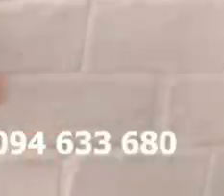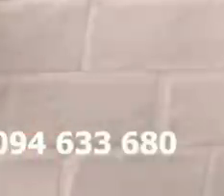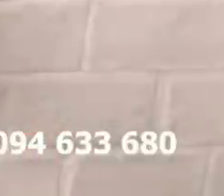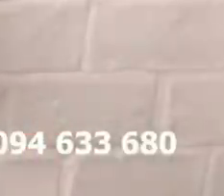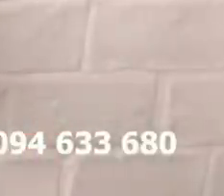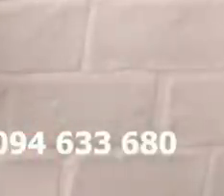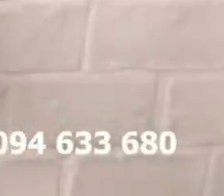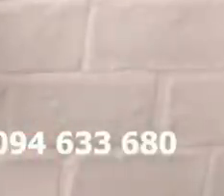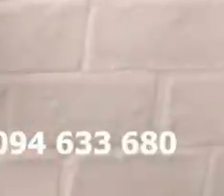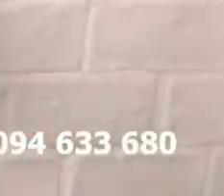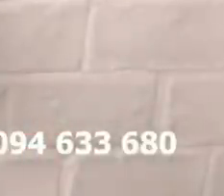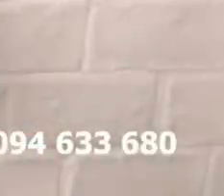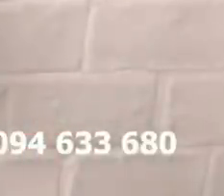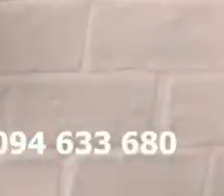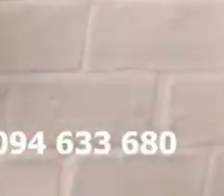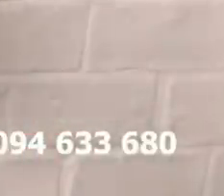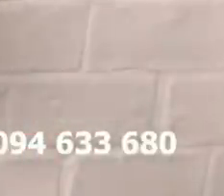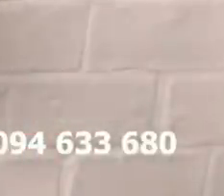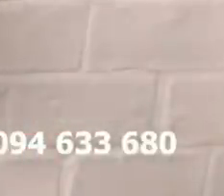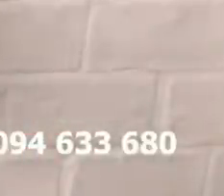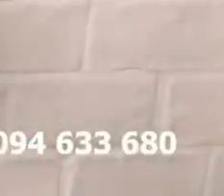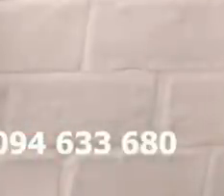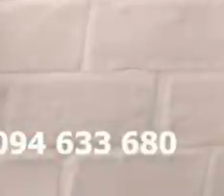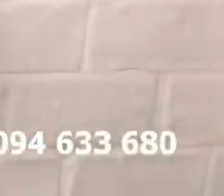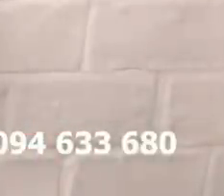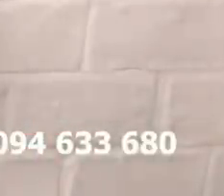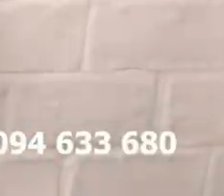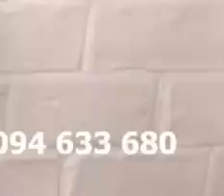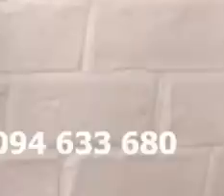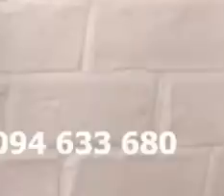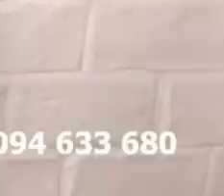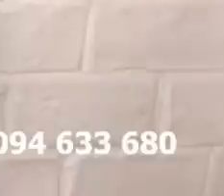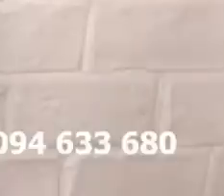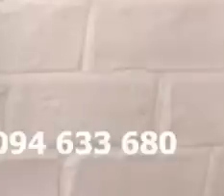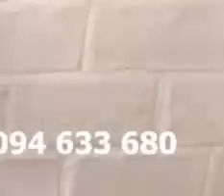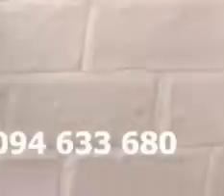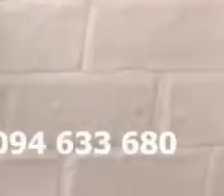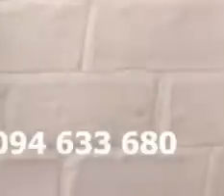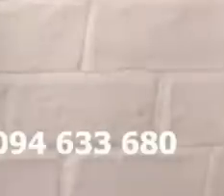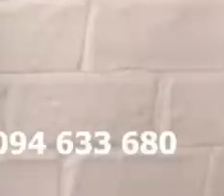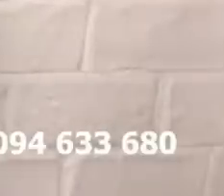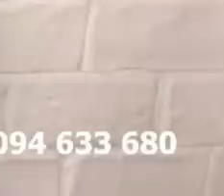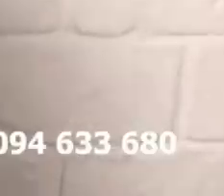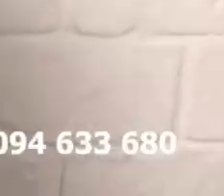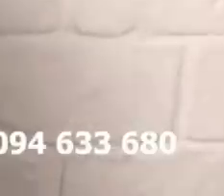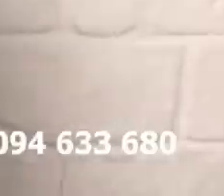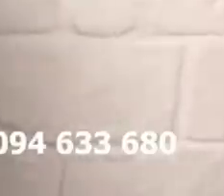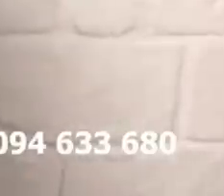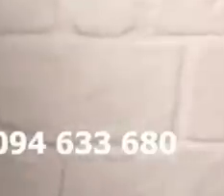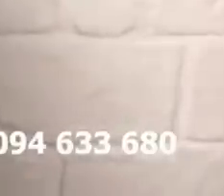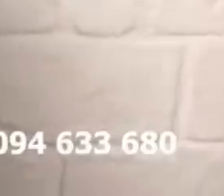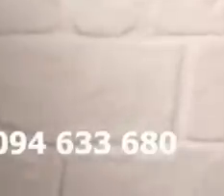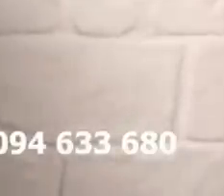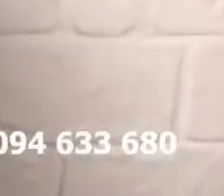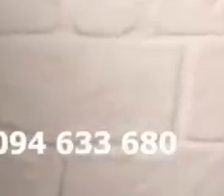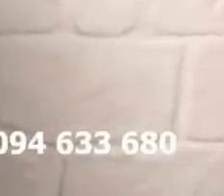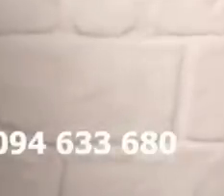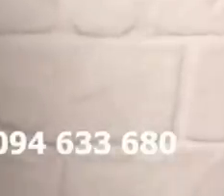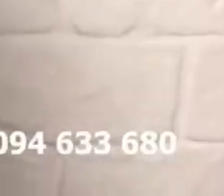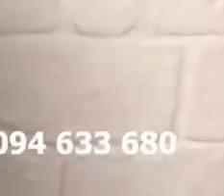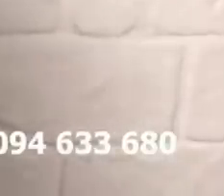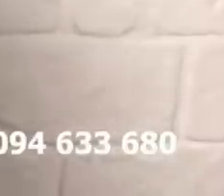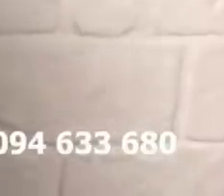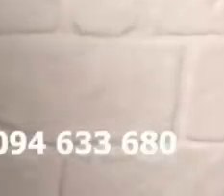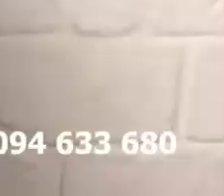digo siempre, que no se hayan ofendido. Después de todo, lo que dije acá, lo dije en legítima defensa. Mi nombre es Leandro Ureta